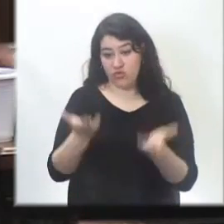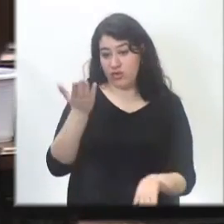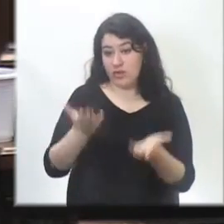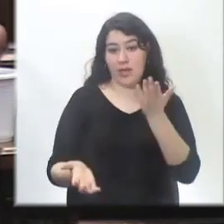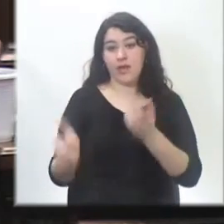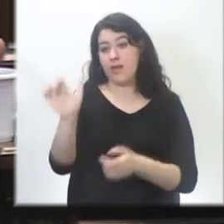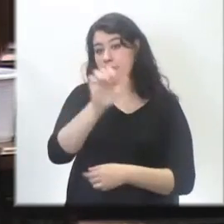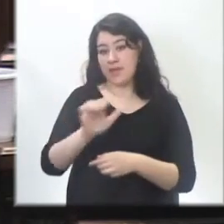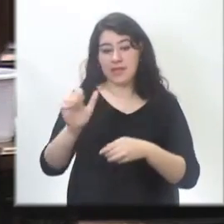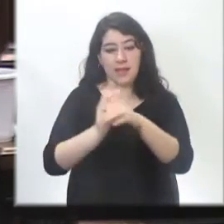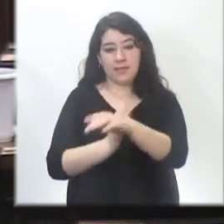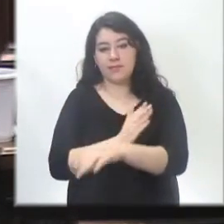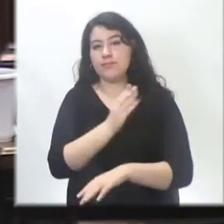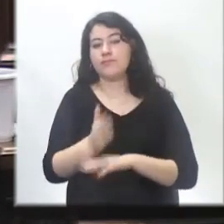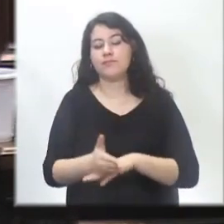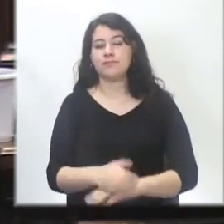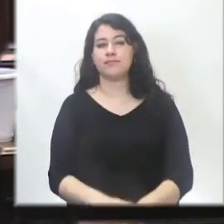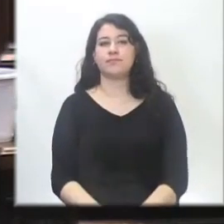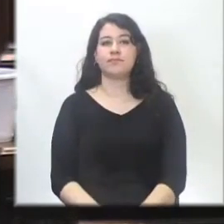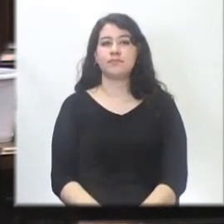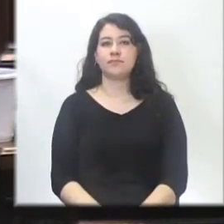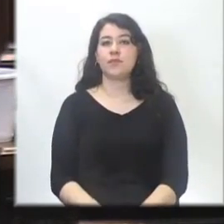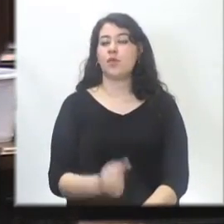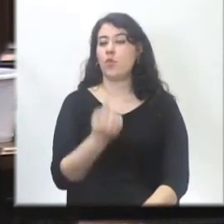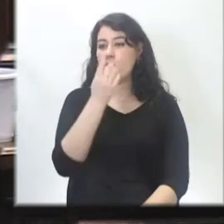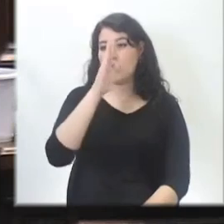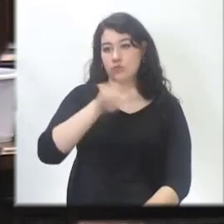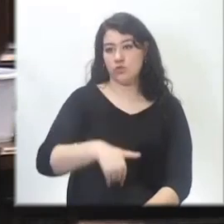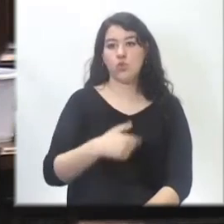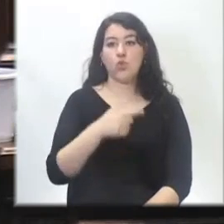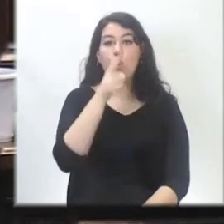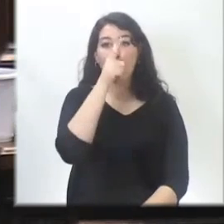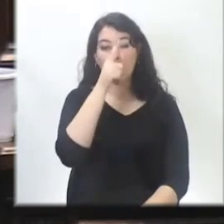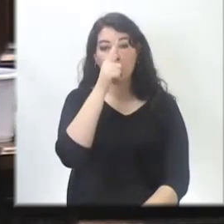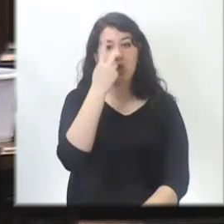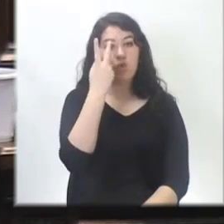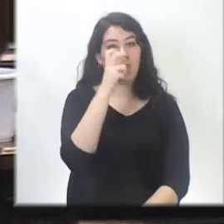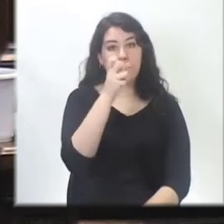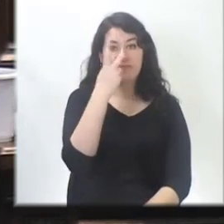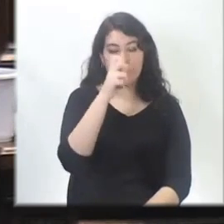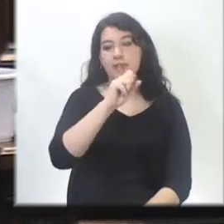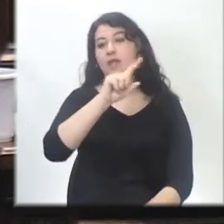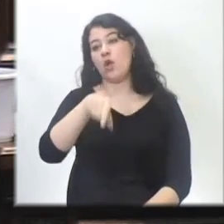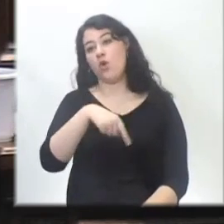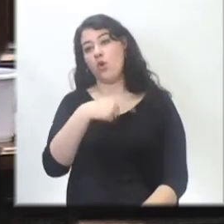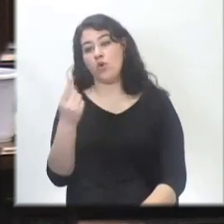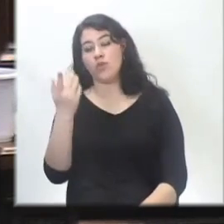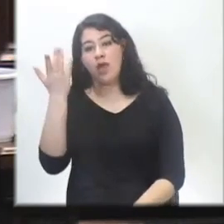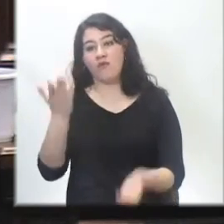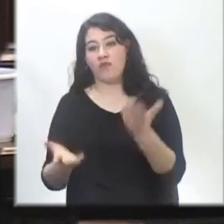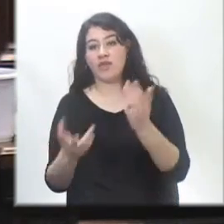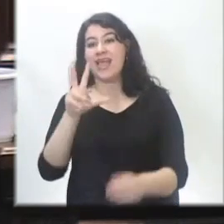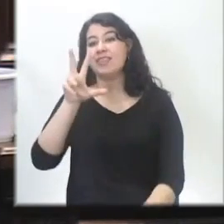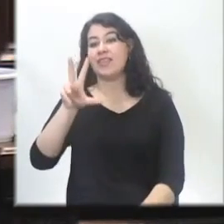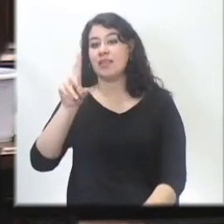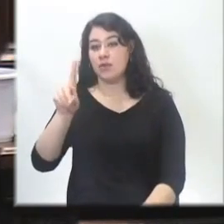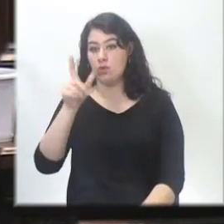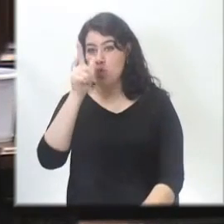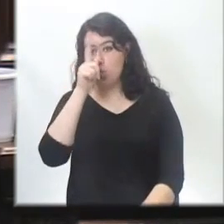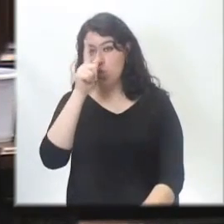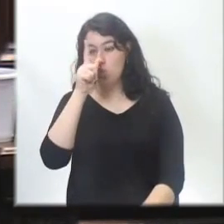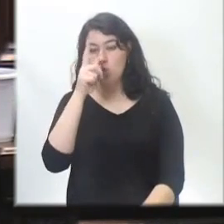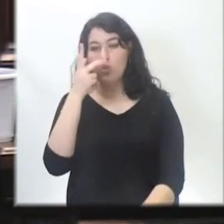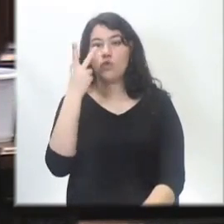con posterioridad. Una es en julio del 2020 y la otra es el 31 de julio